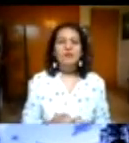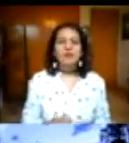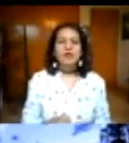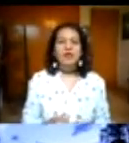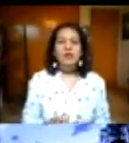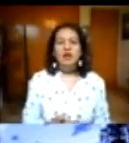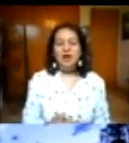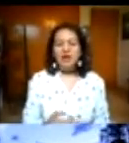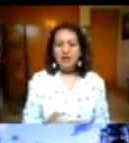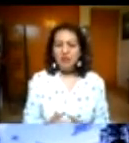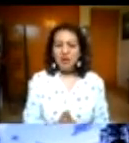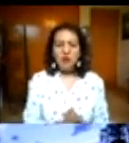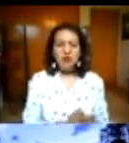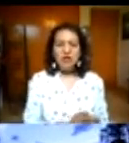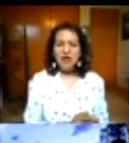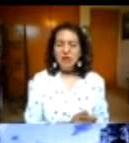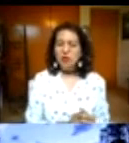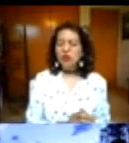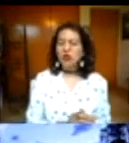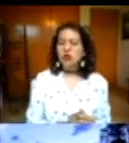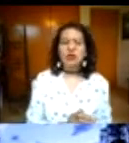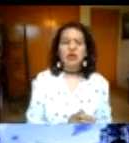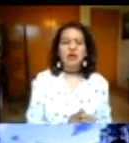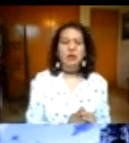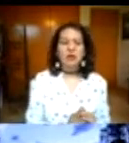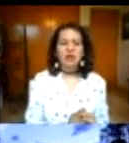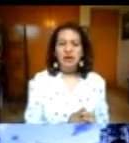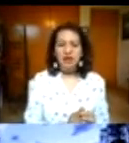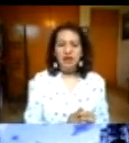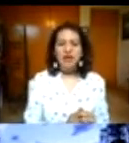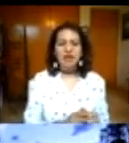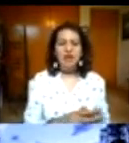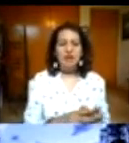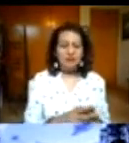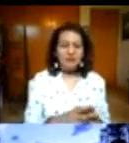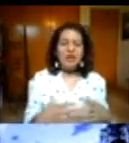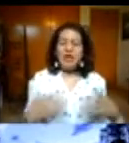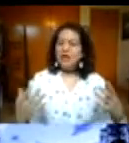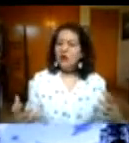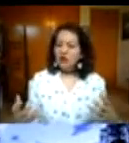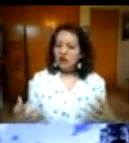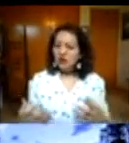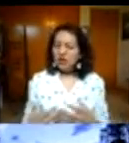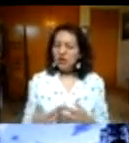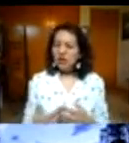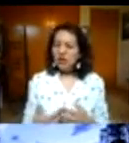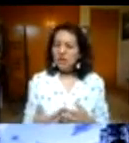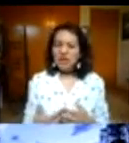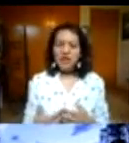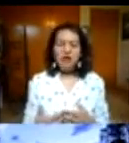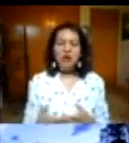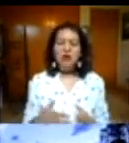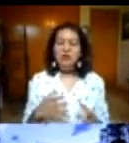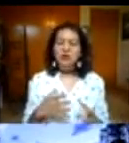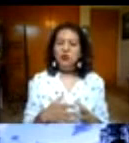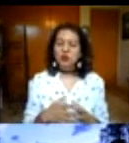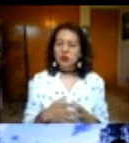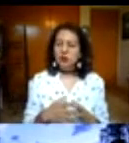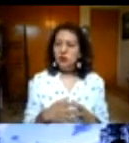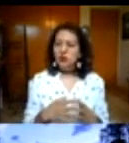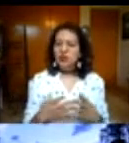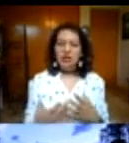favor. Aquí me gustaría mucho comentar que el Congreso de la Ciudad de México en